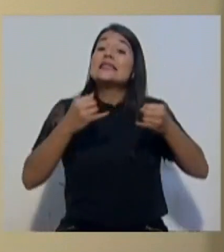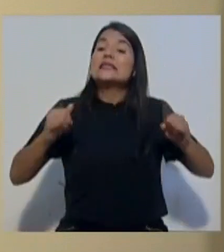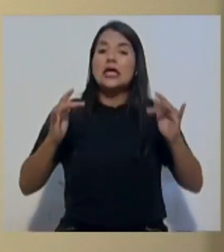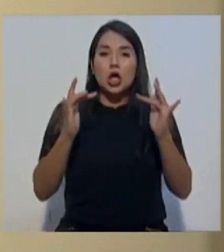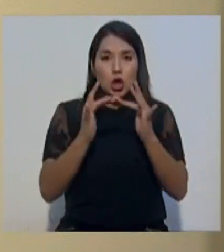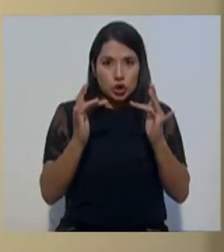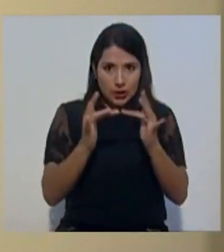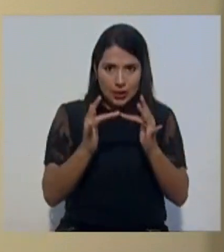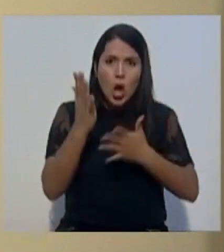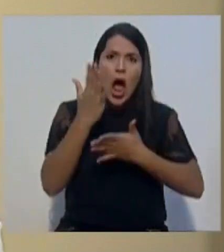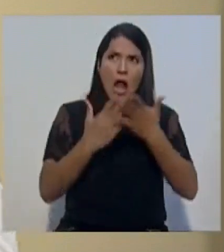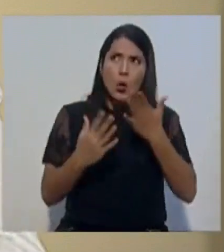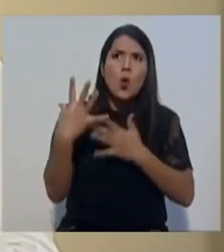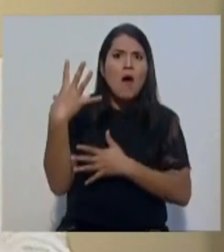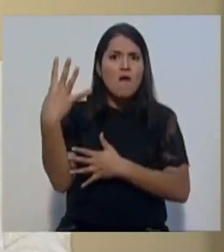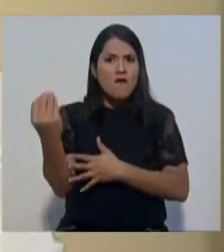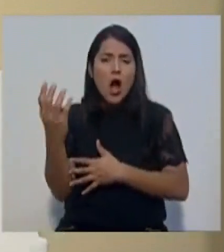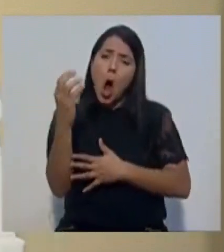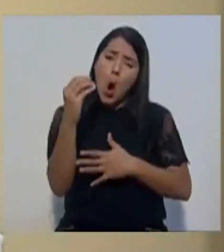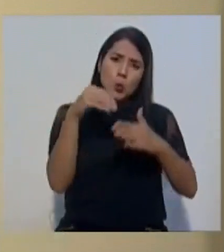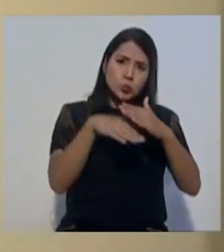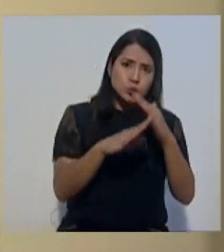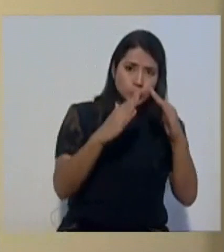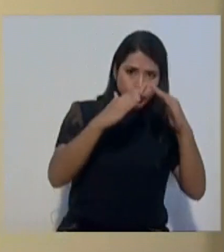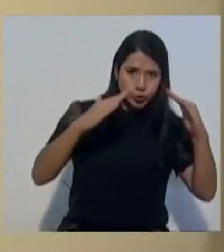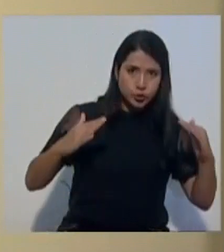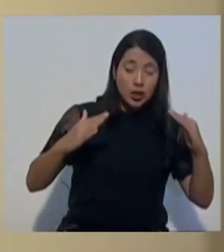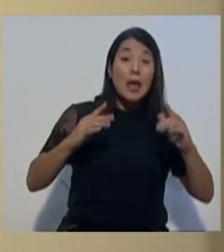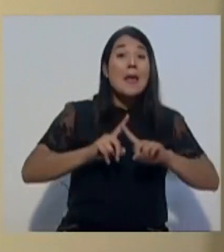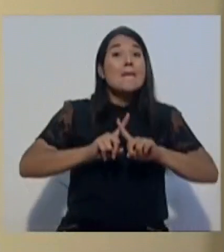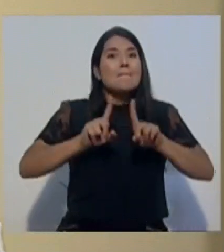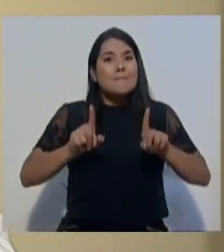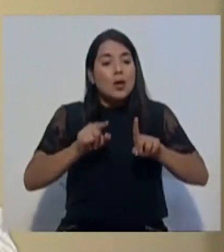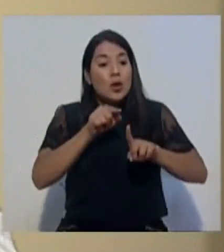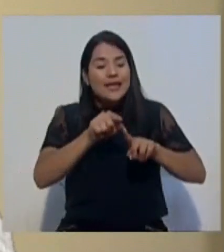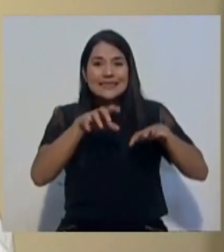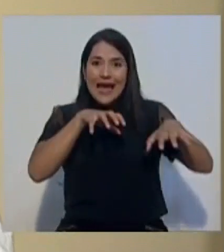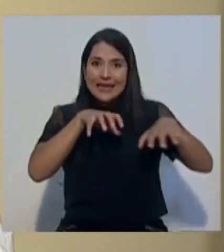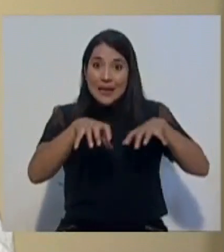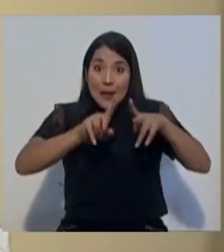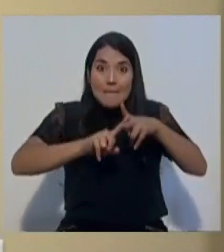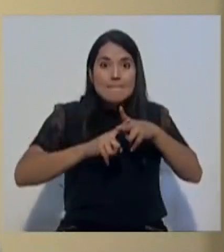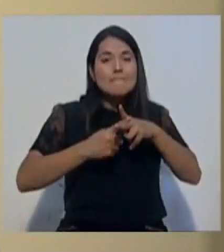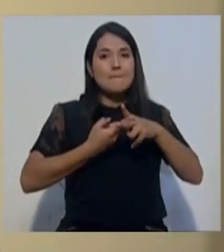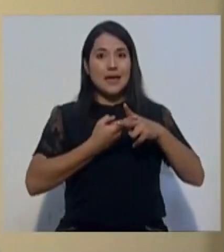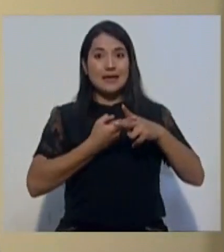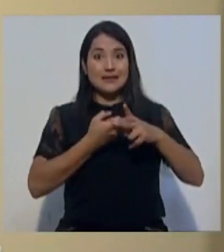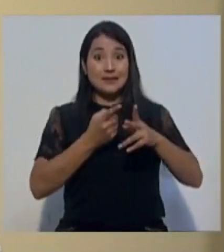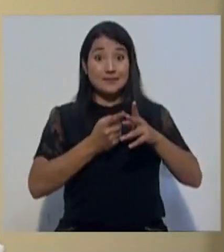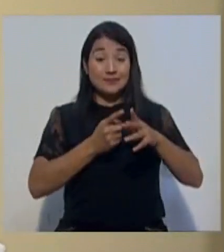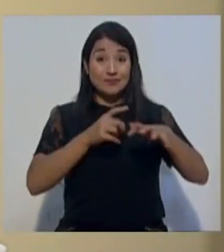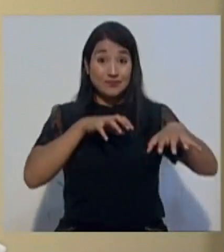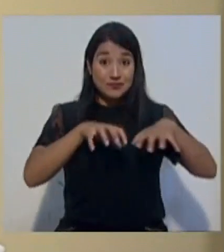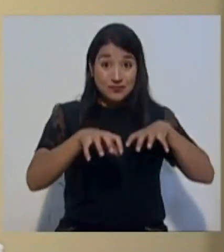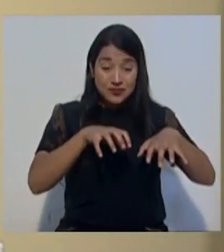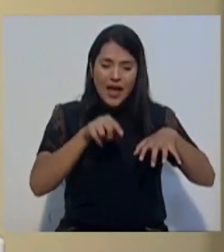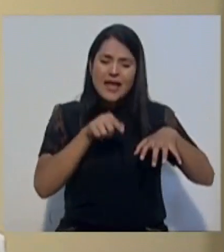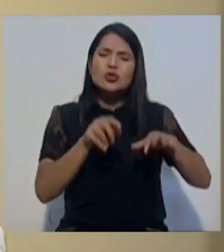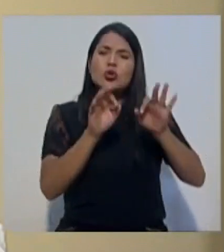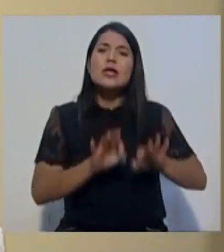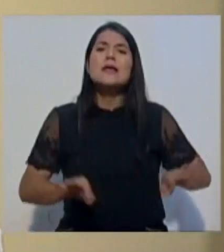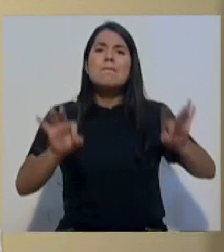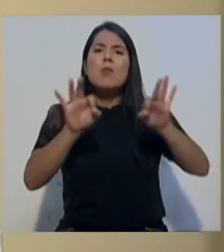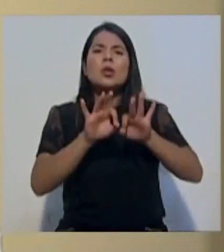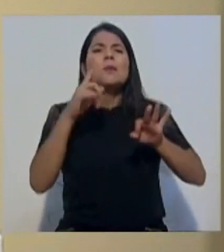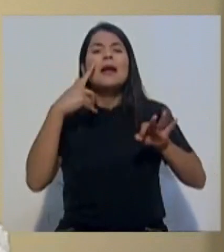y otras no, pero que funcionen estas actividades es esencial, una vez más, para proteger